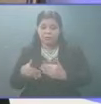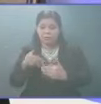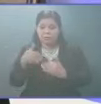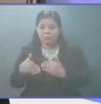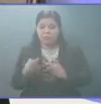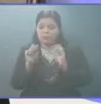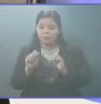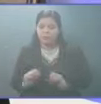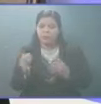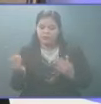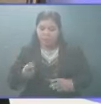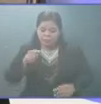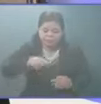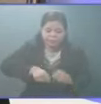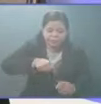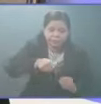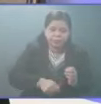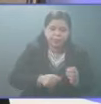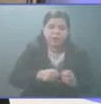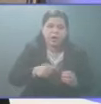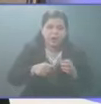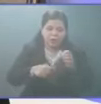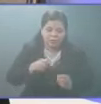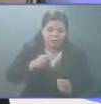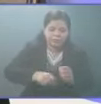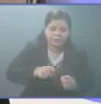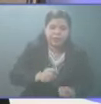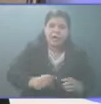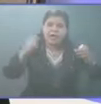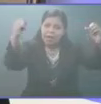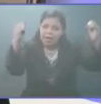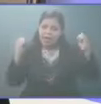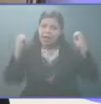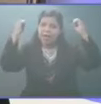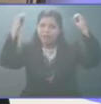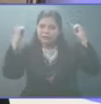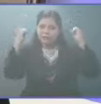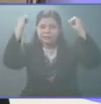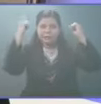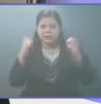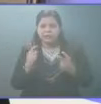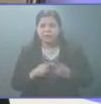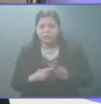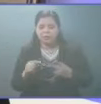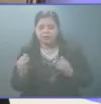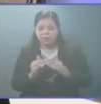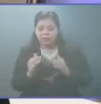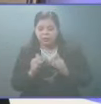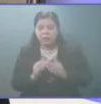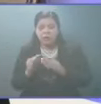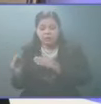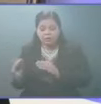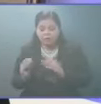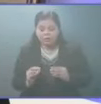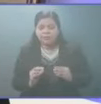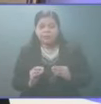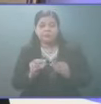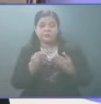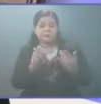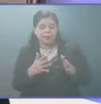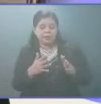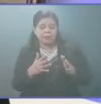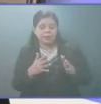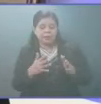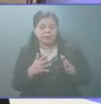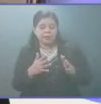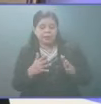hacer los huertos caseros, el poder hacer ejercicio al aire libre, la aplicación de este ejercicio multicomponente